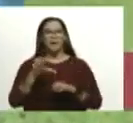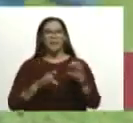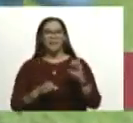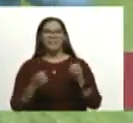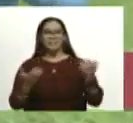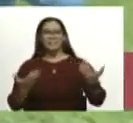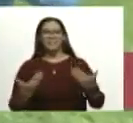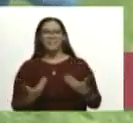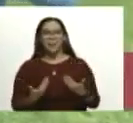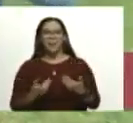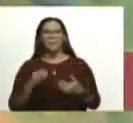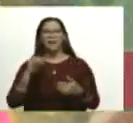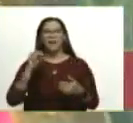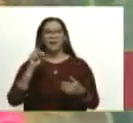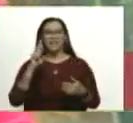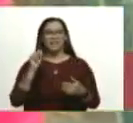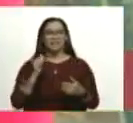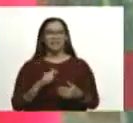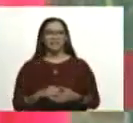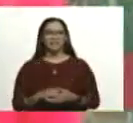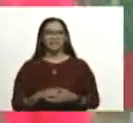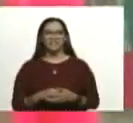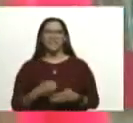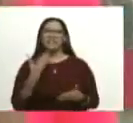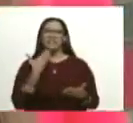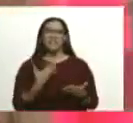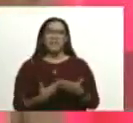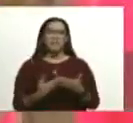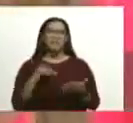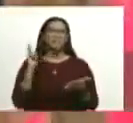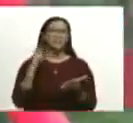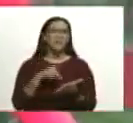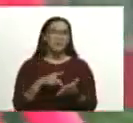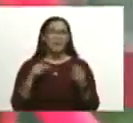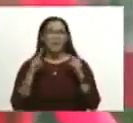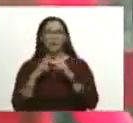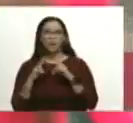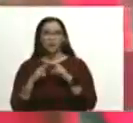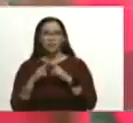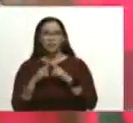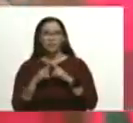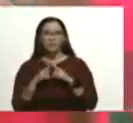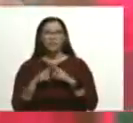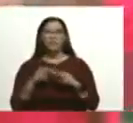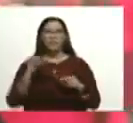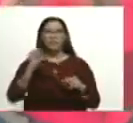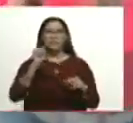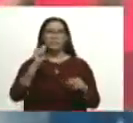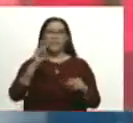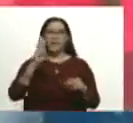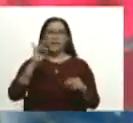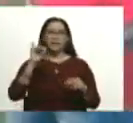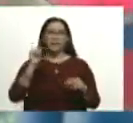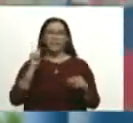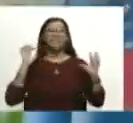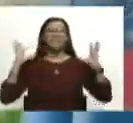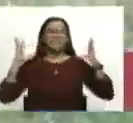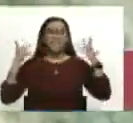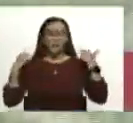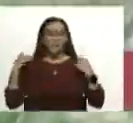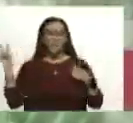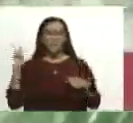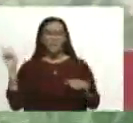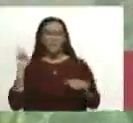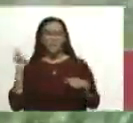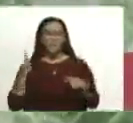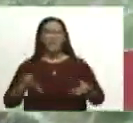trae María Gabriela. Gracias, Jordana. Yo me vine a conocer a Zion. Ese es el nombre del león venezolano que